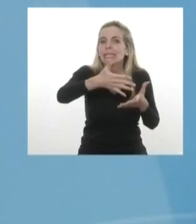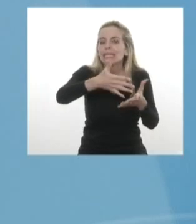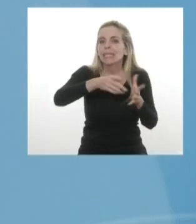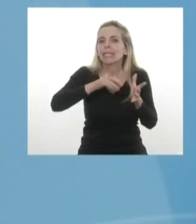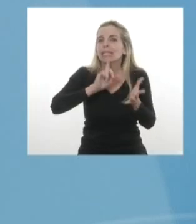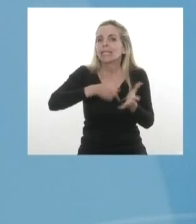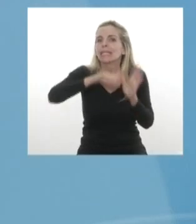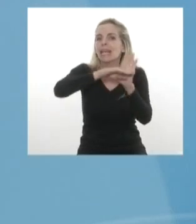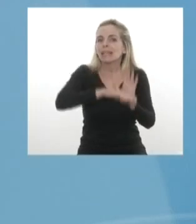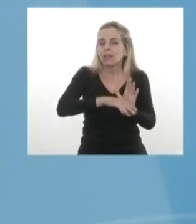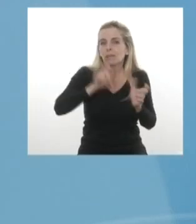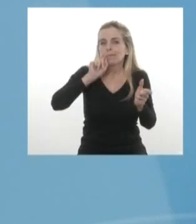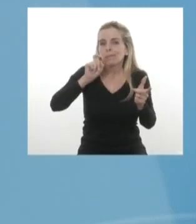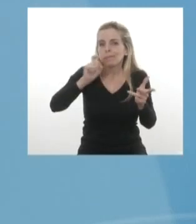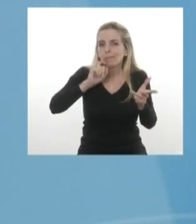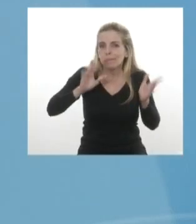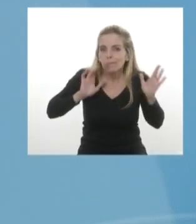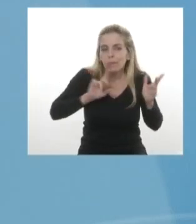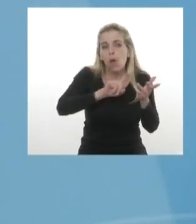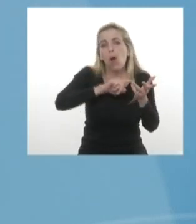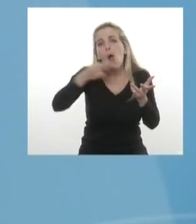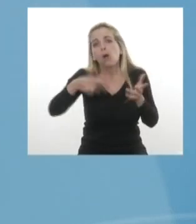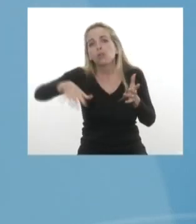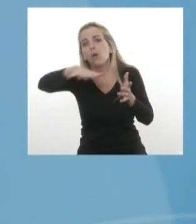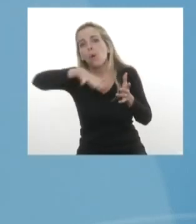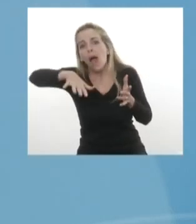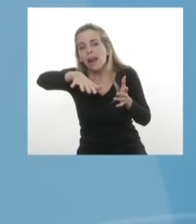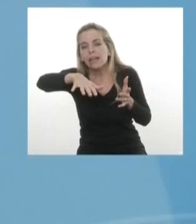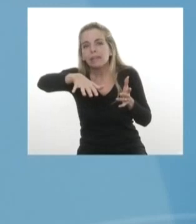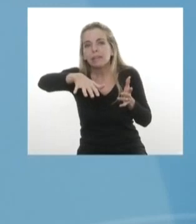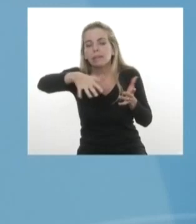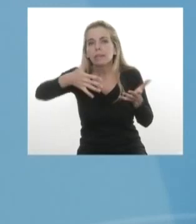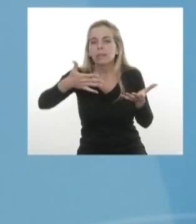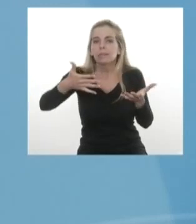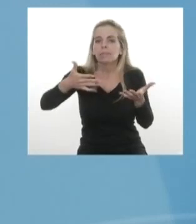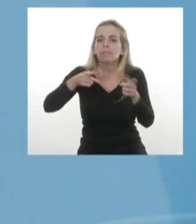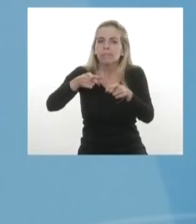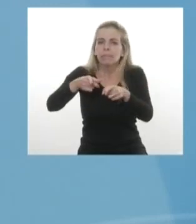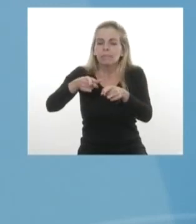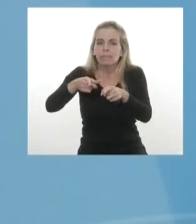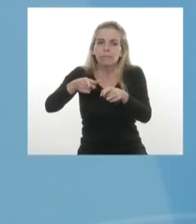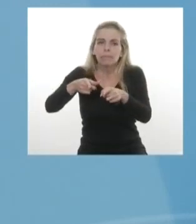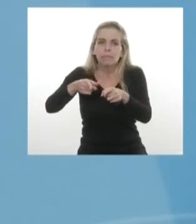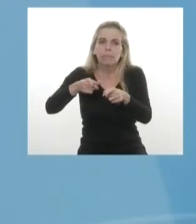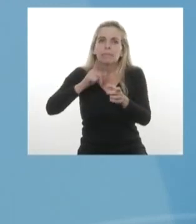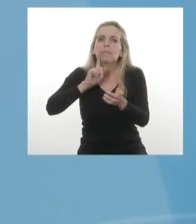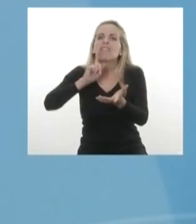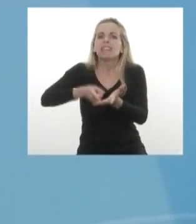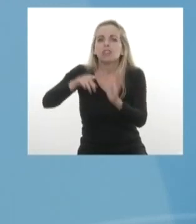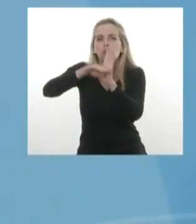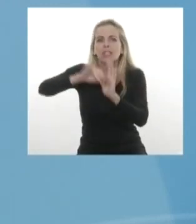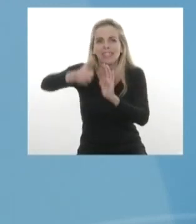que dispusimos. En otros lugares se implementaron de manera